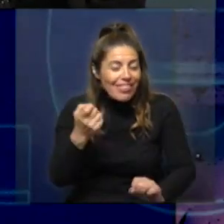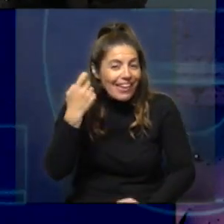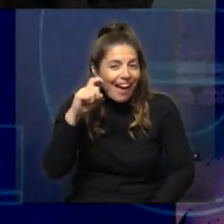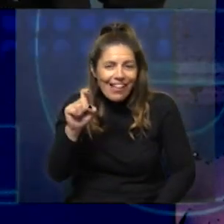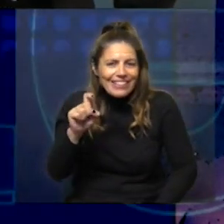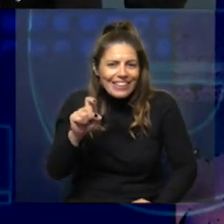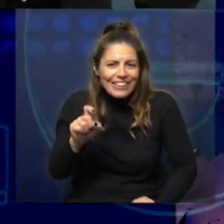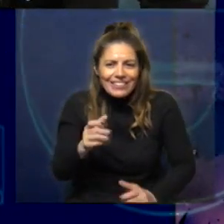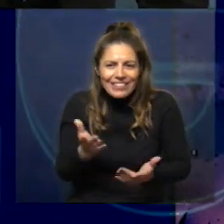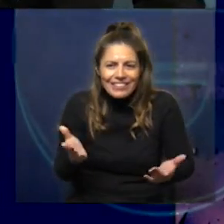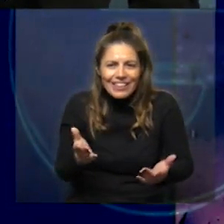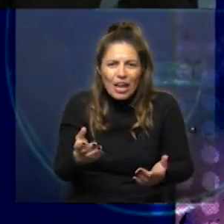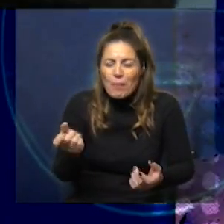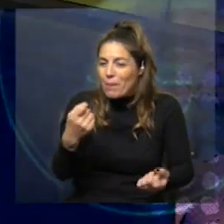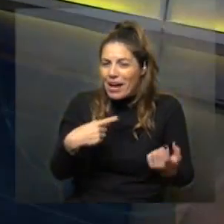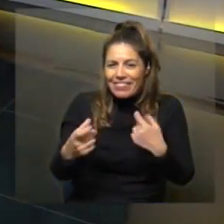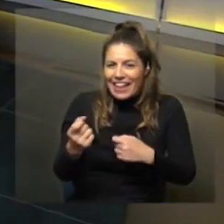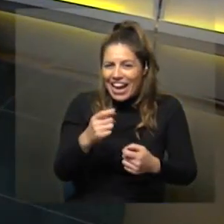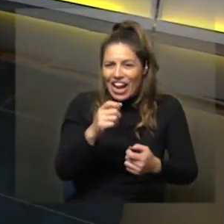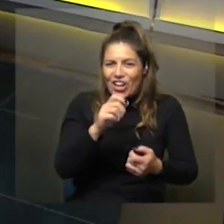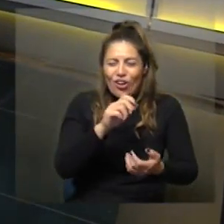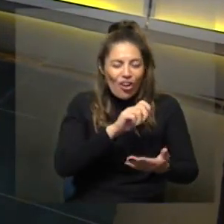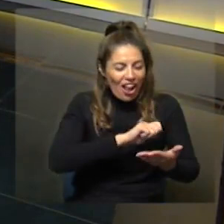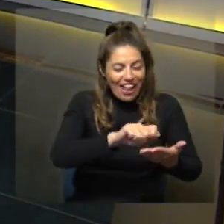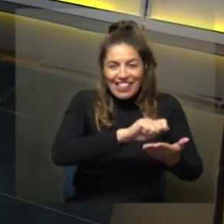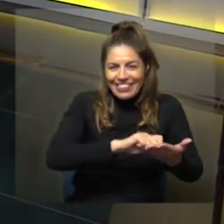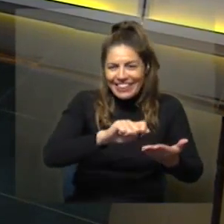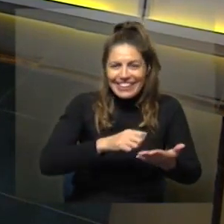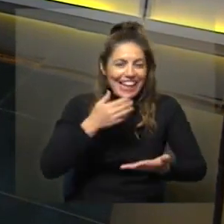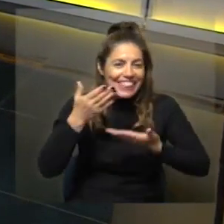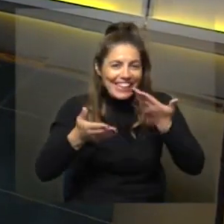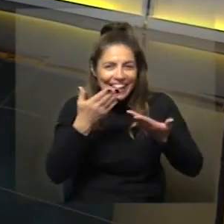o sea, esa sí, me mandaron un montón de esa chispita. Te empezaron a llegar. ¿Sí?